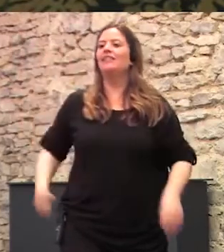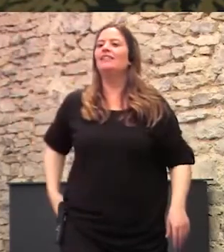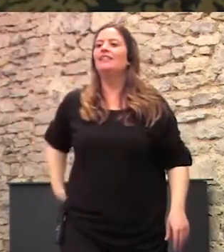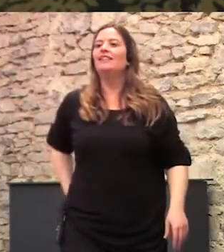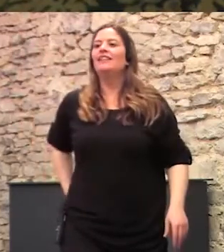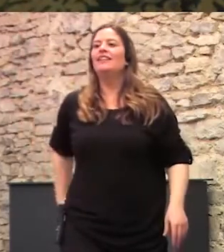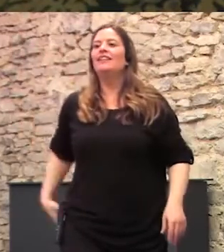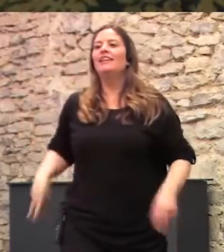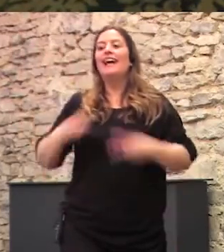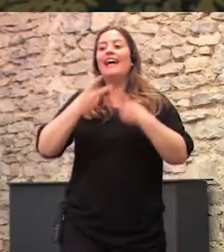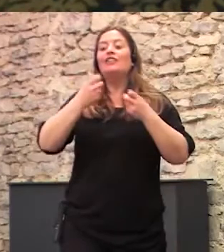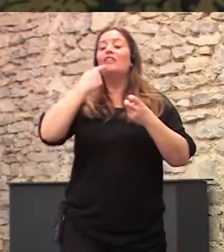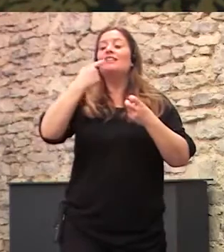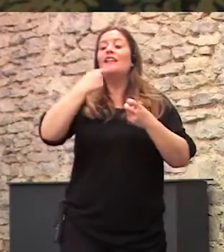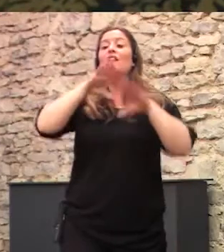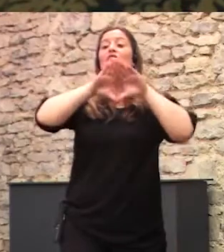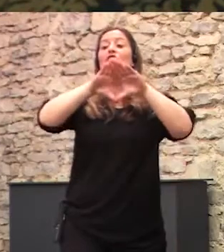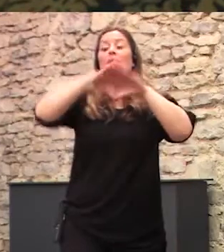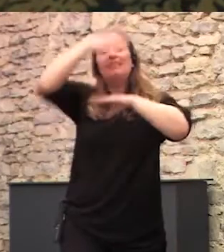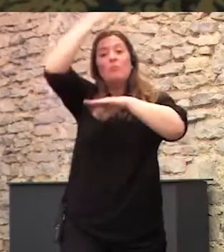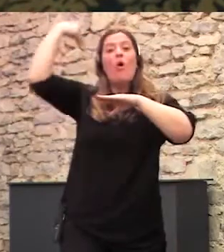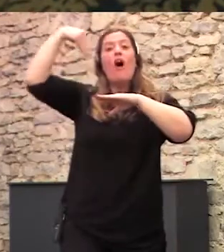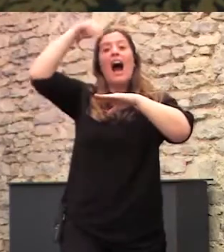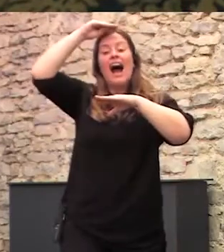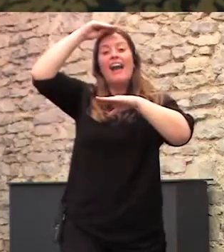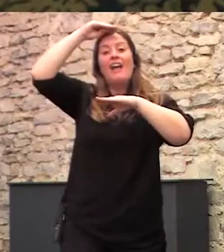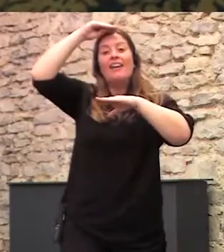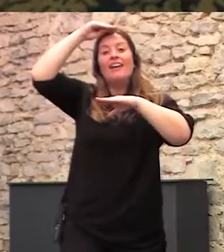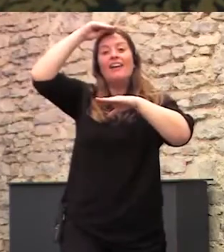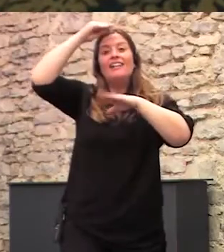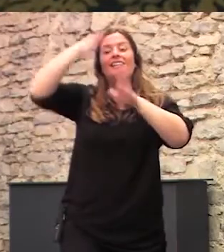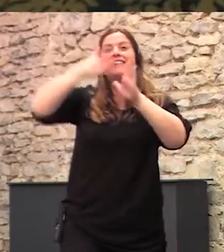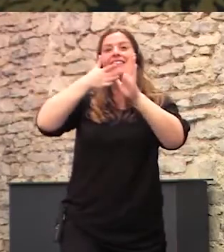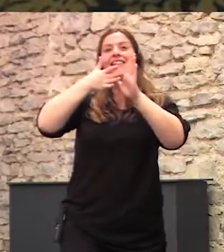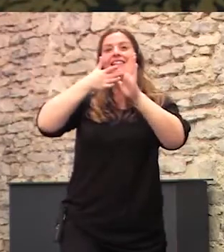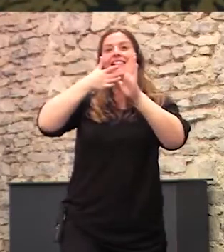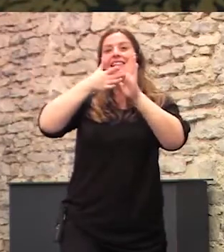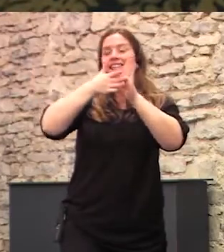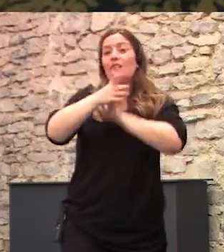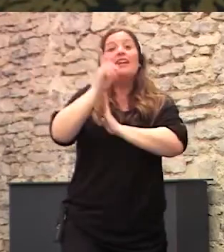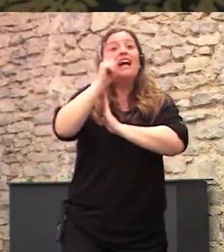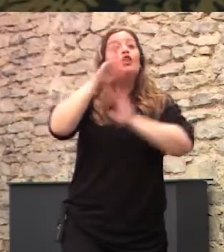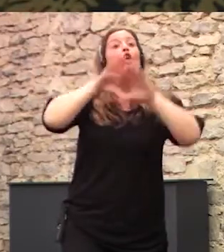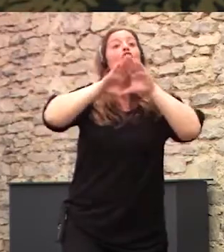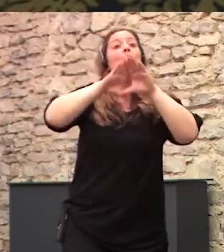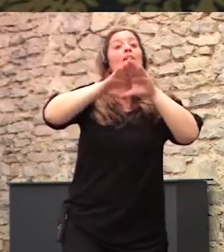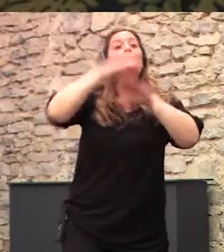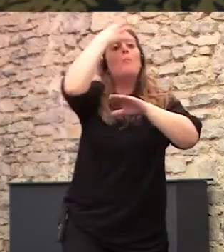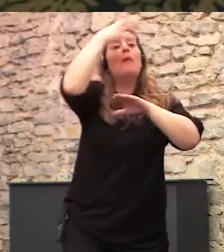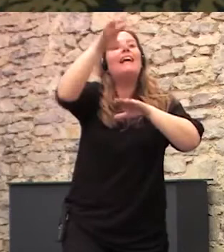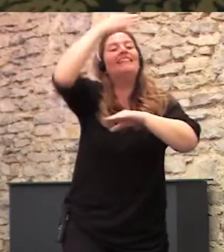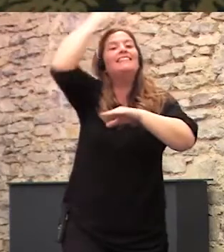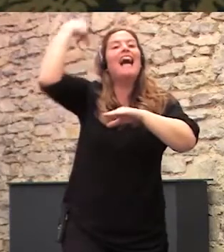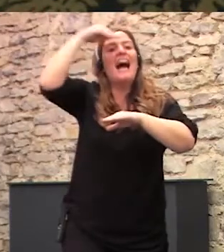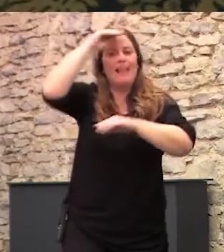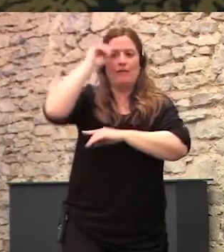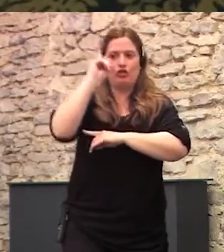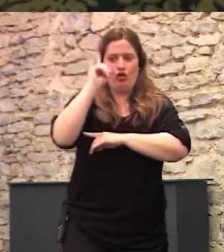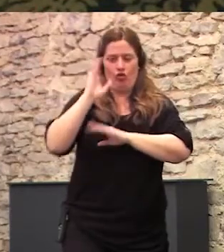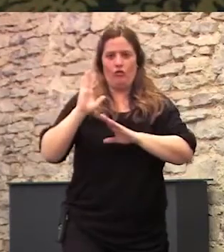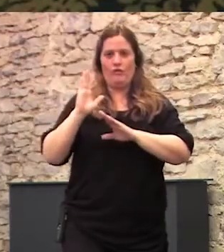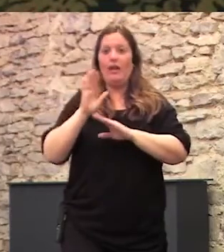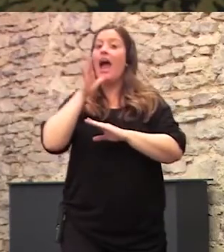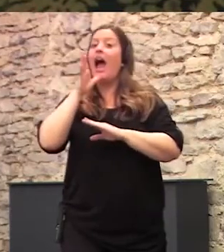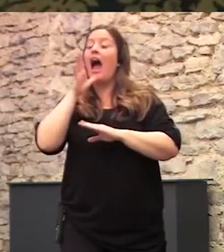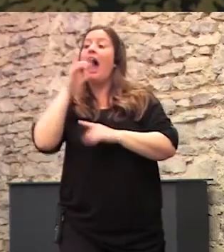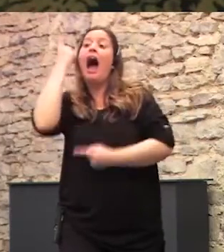árabe es el feminismo que se reconoce como feminismo en países árabes, ¿vale? Ahora oímos hablar